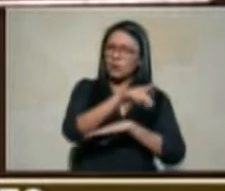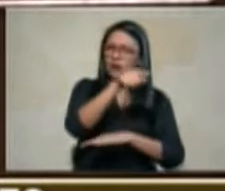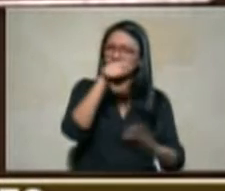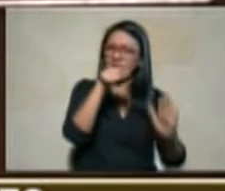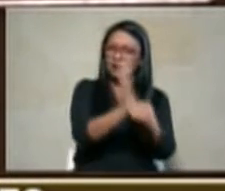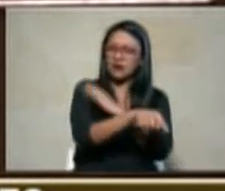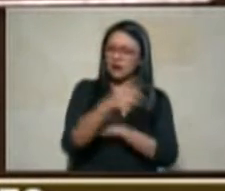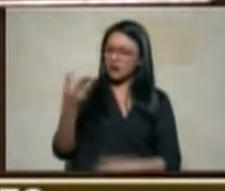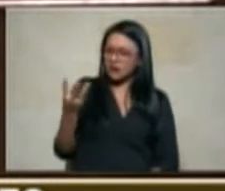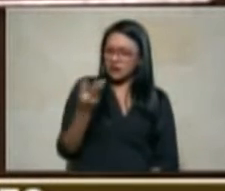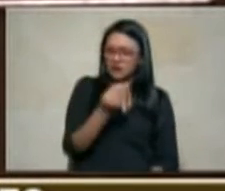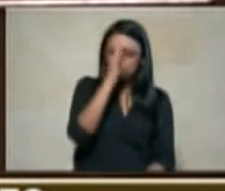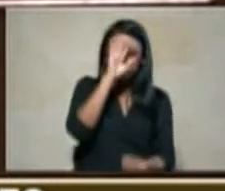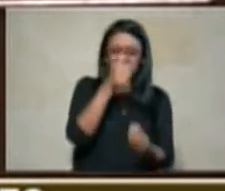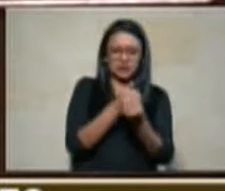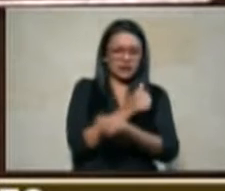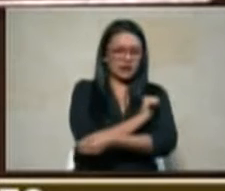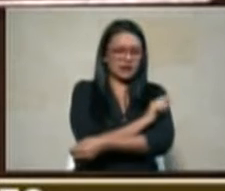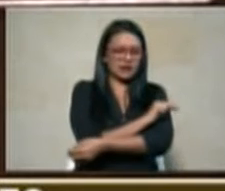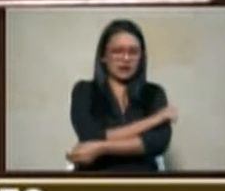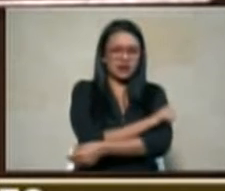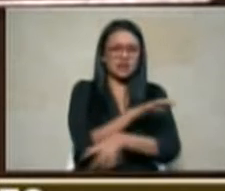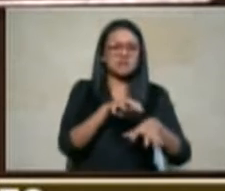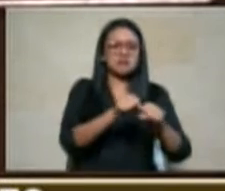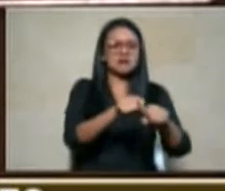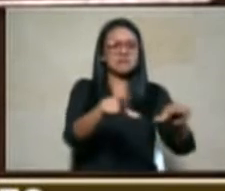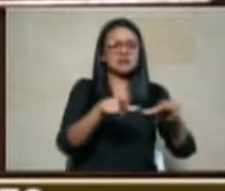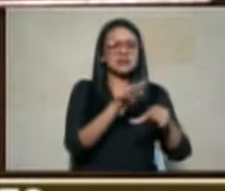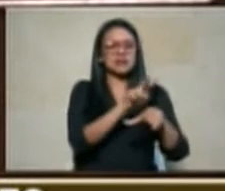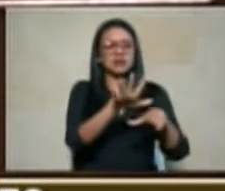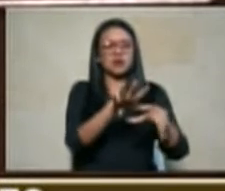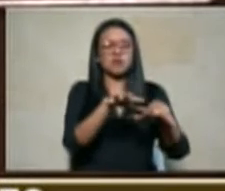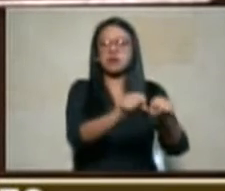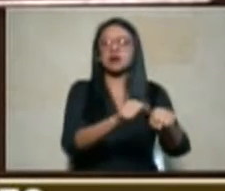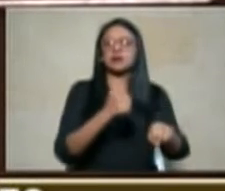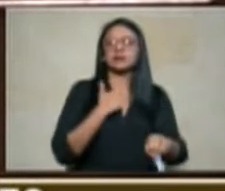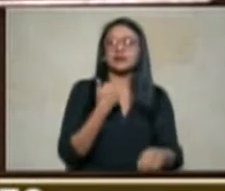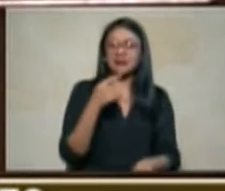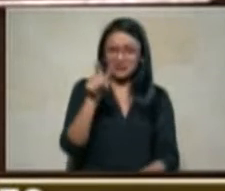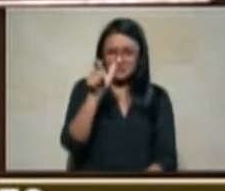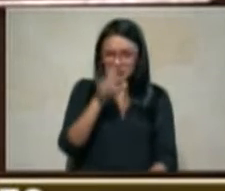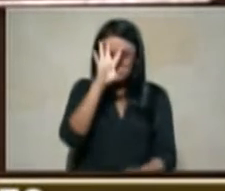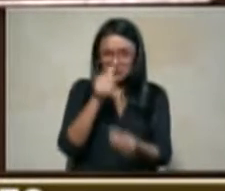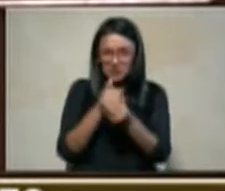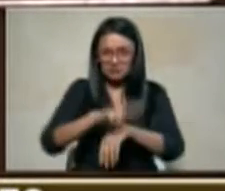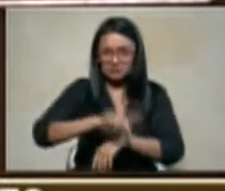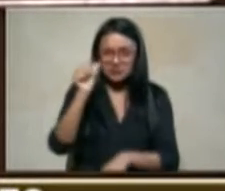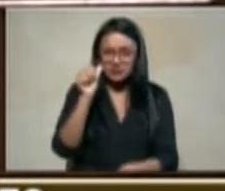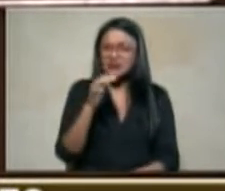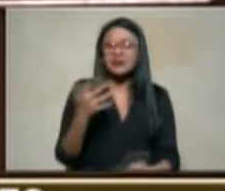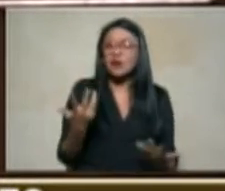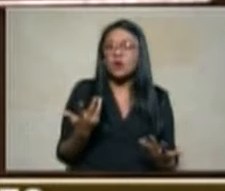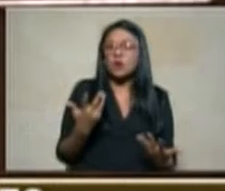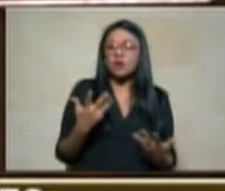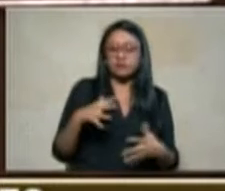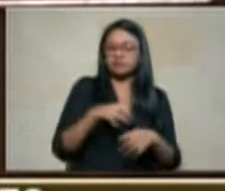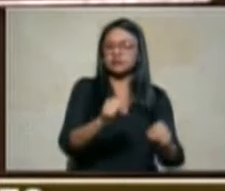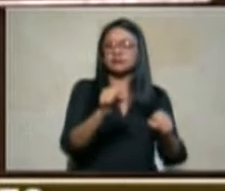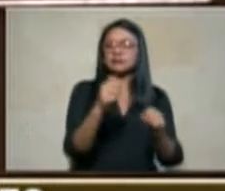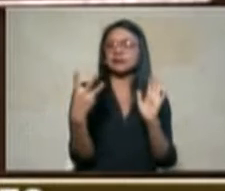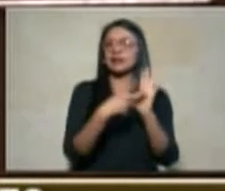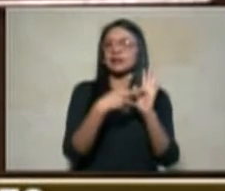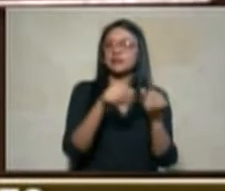un paramilitar y se robó 25 hectáreas. Perdón, un paramilitar no se roba 25 hectáreas. Si se roba, se roba las 3.000.